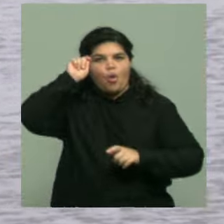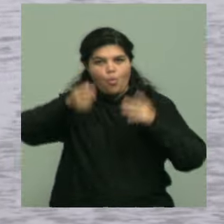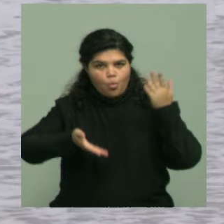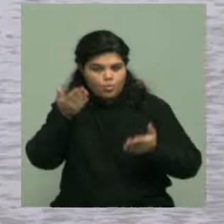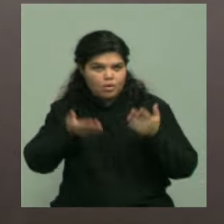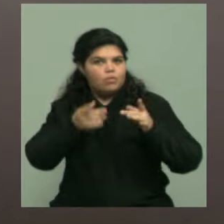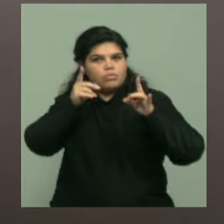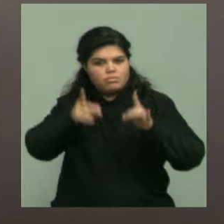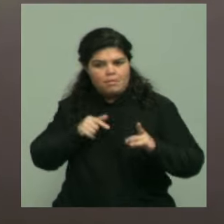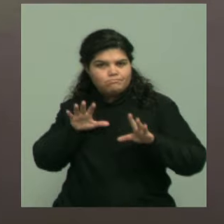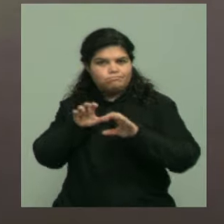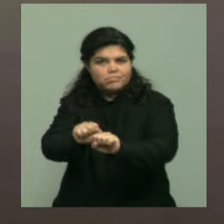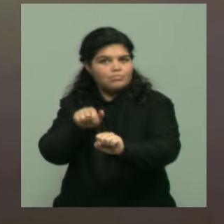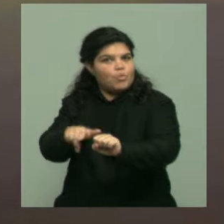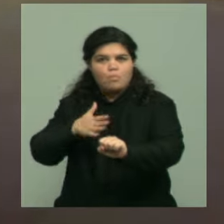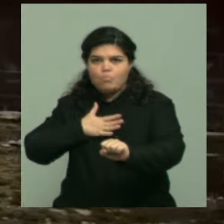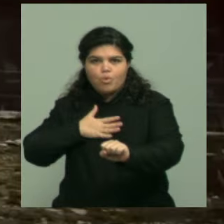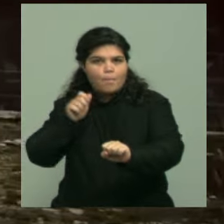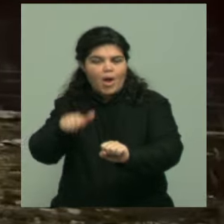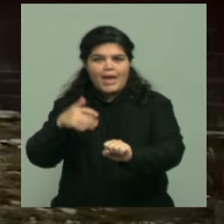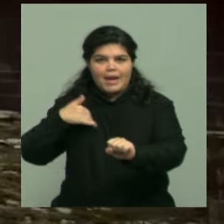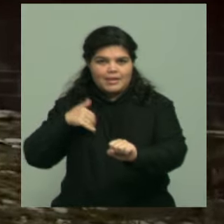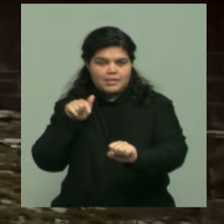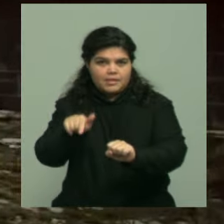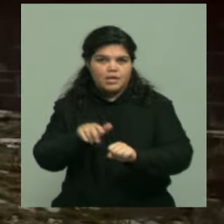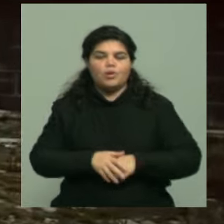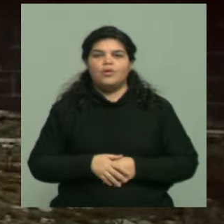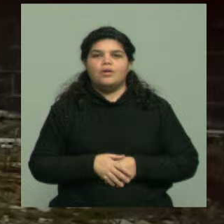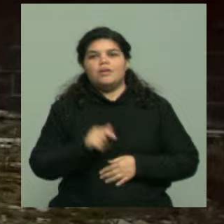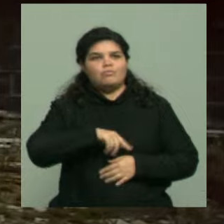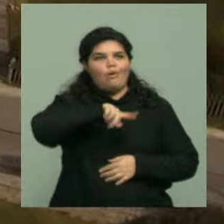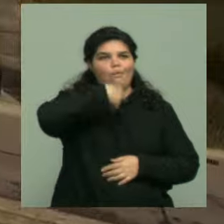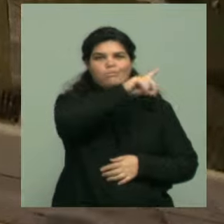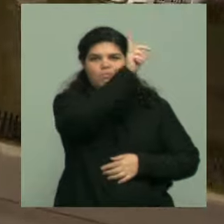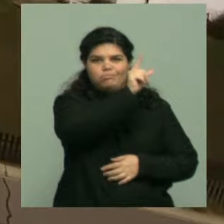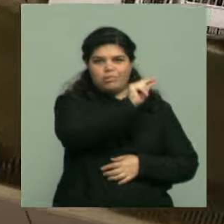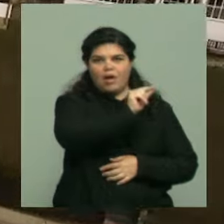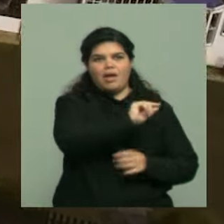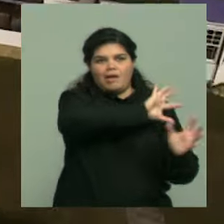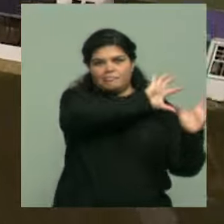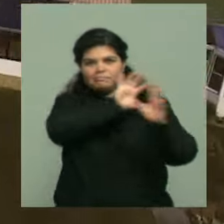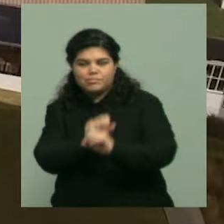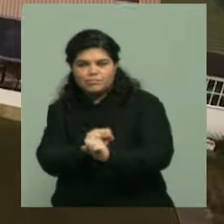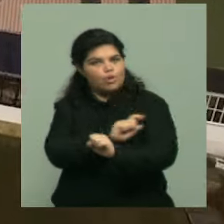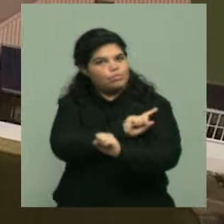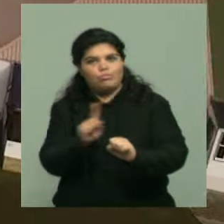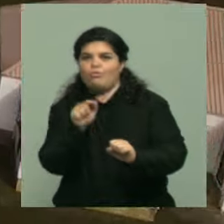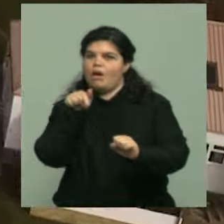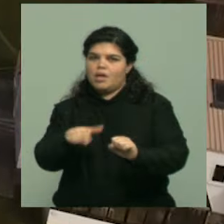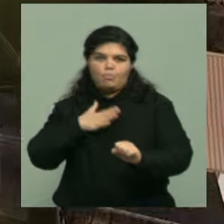contundente, que solo es contrarrestado por la aceptación del vandalismo colonial que ha perpetrado el Reino Unido de manera histórica.